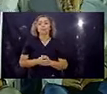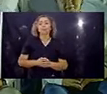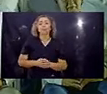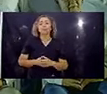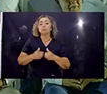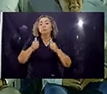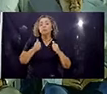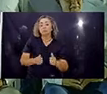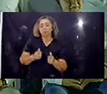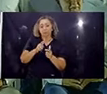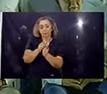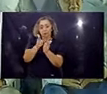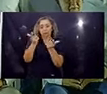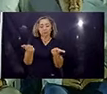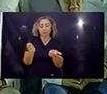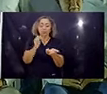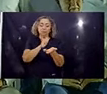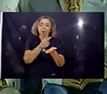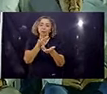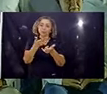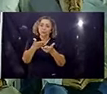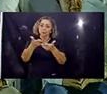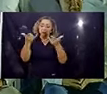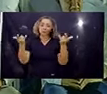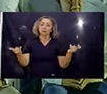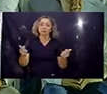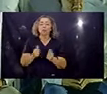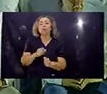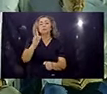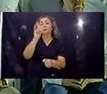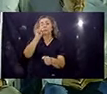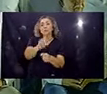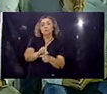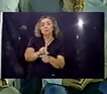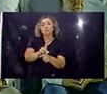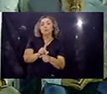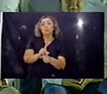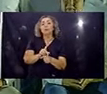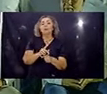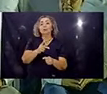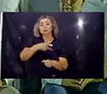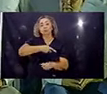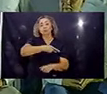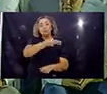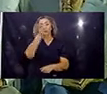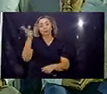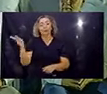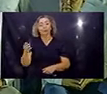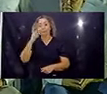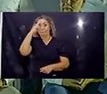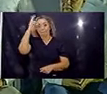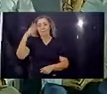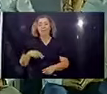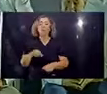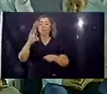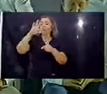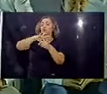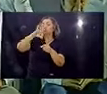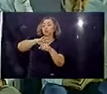los libros de historia como el día que el pueblo de México votó para que una mujer